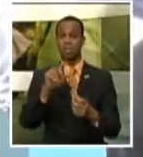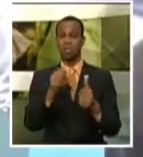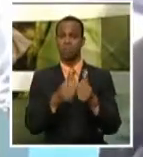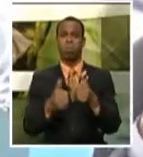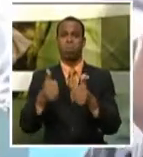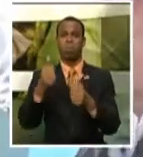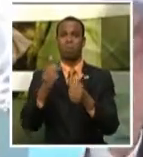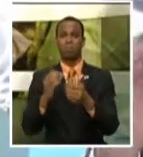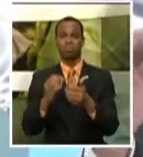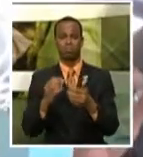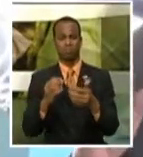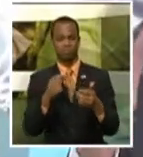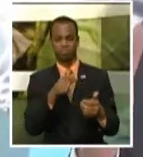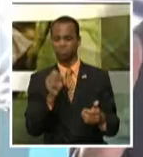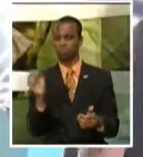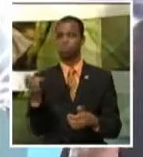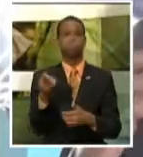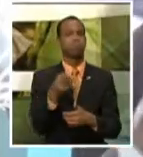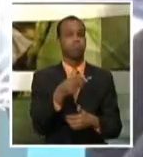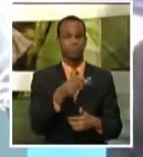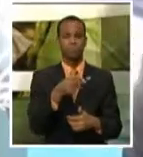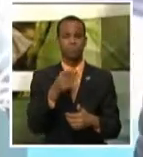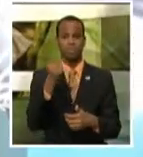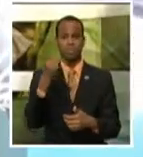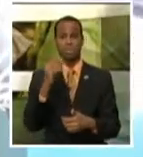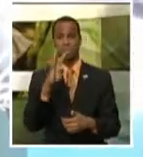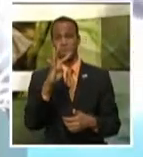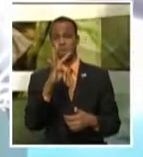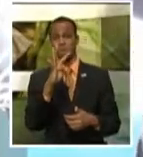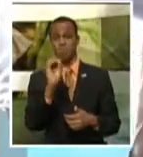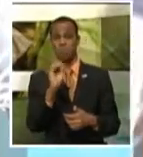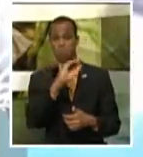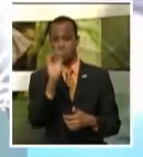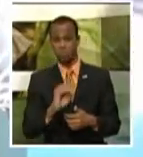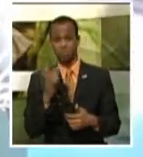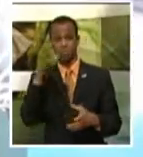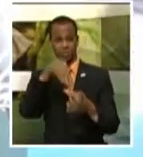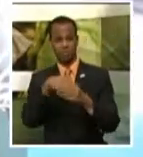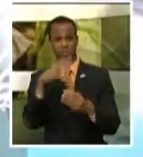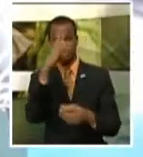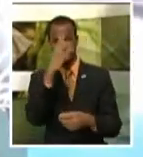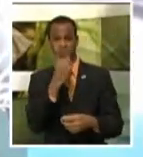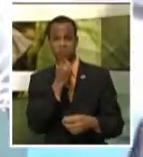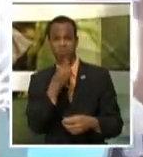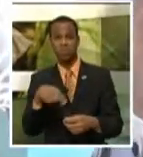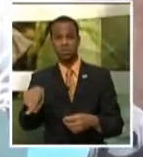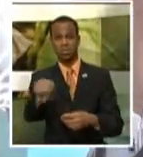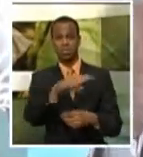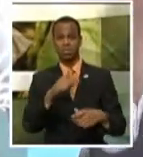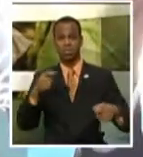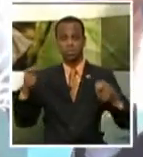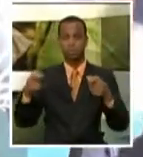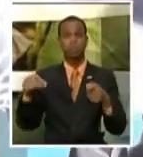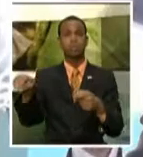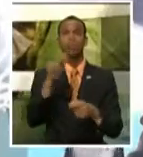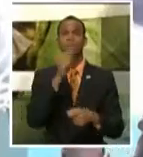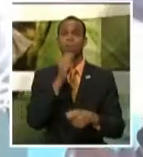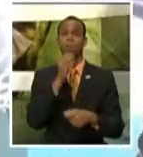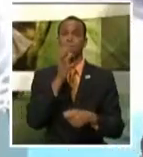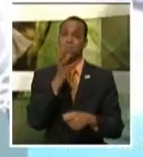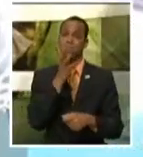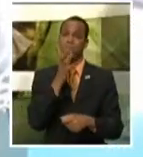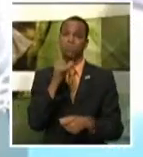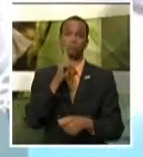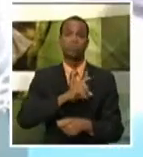Latina, y se llegó a hablar de que el 40% de los hogares de la República Dominicana están siendo dirigidos por madres